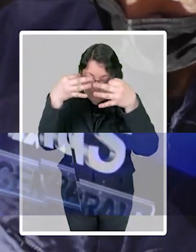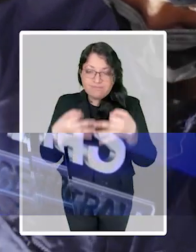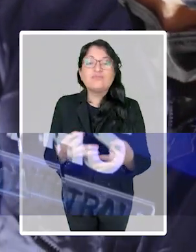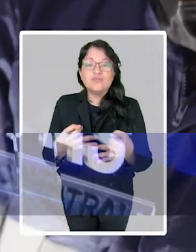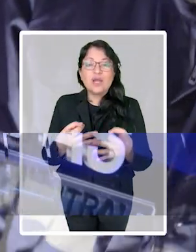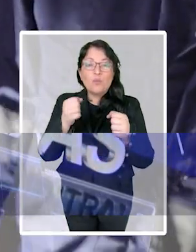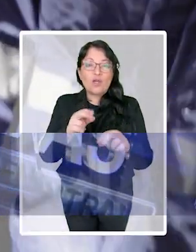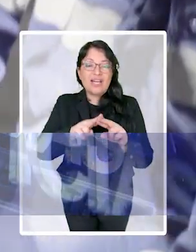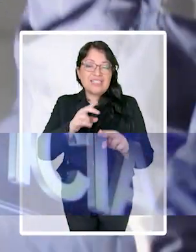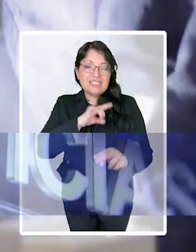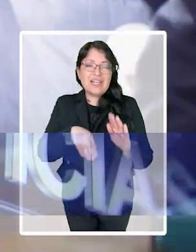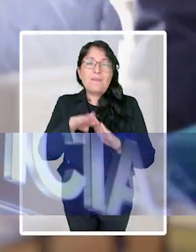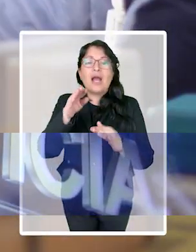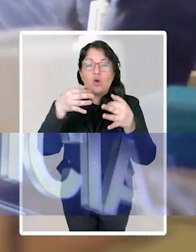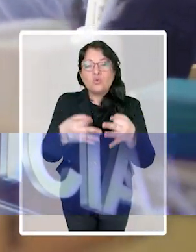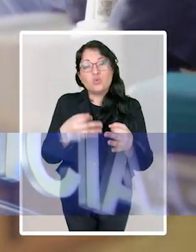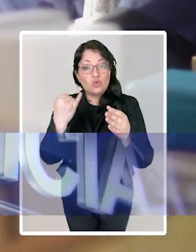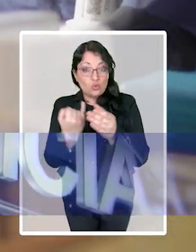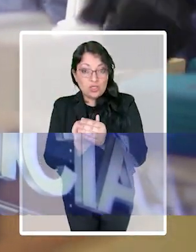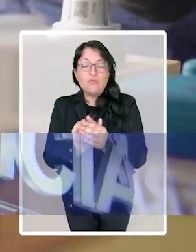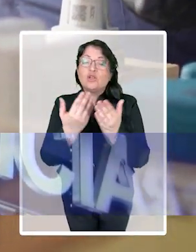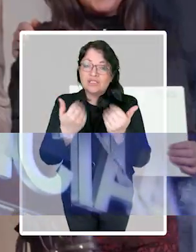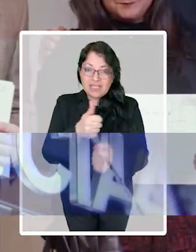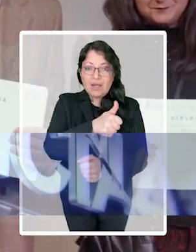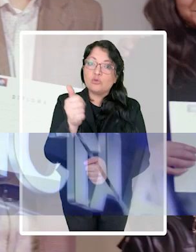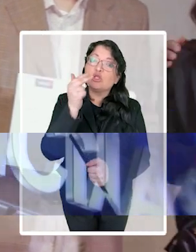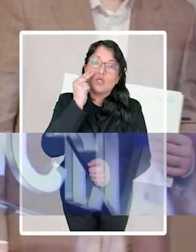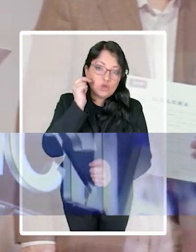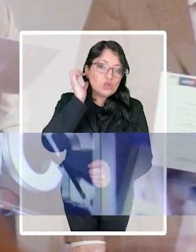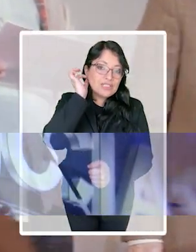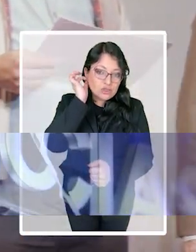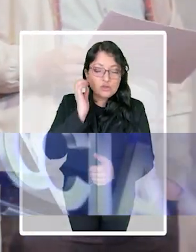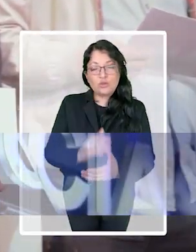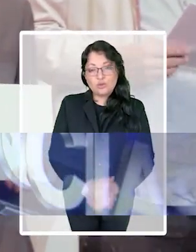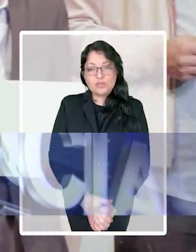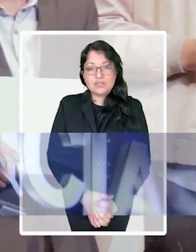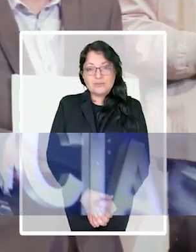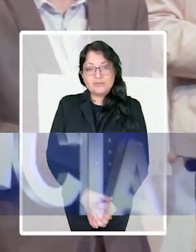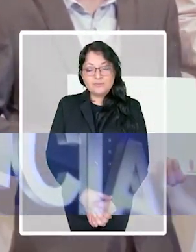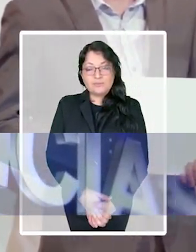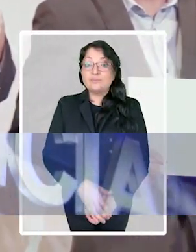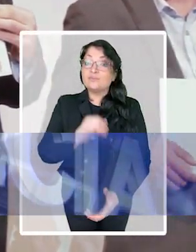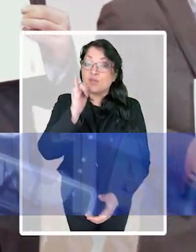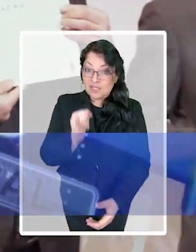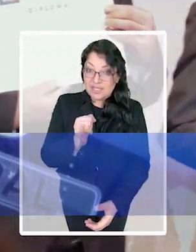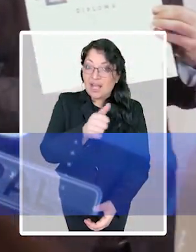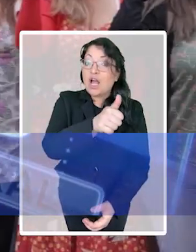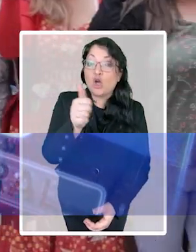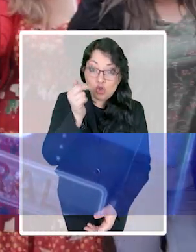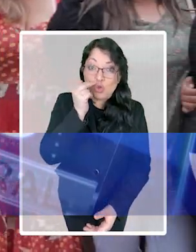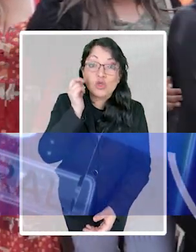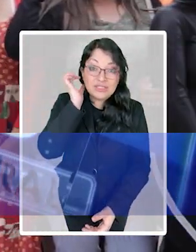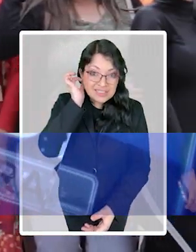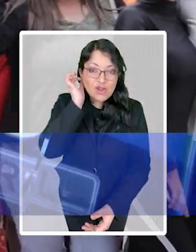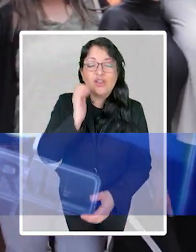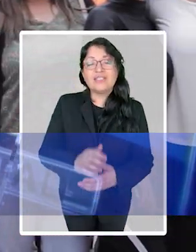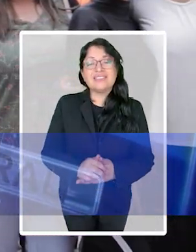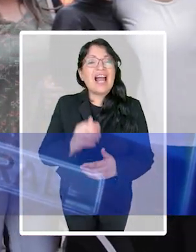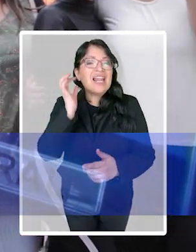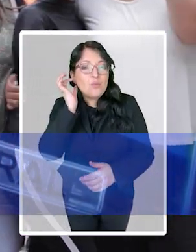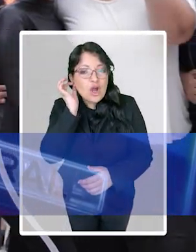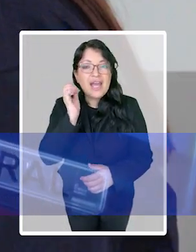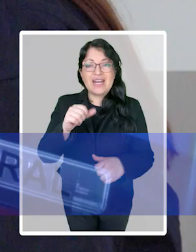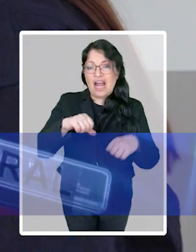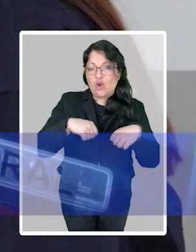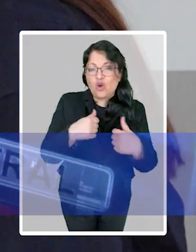área del transporte público. Además, se abordaron medidas para buscar la descentralización y el combate al desempleo. Es muy sentido